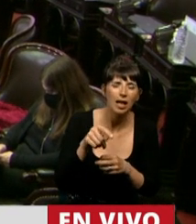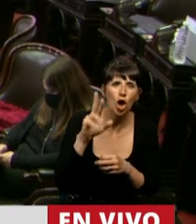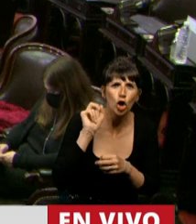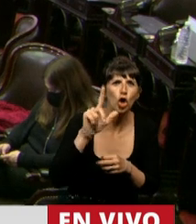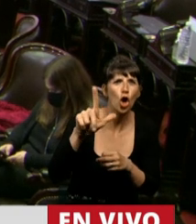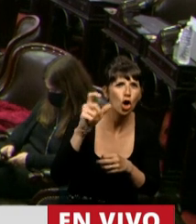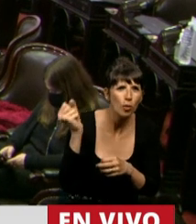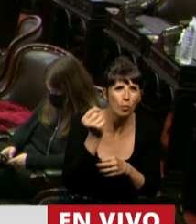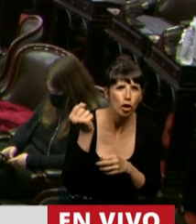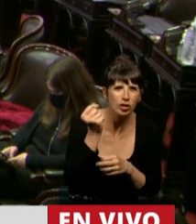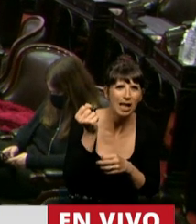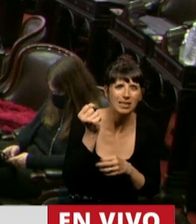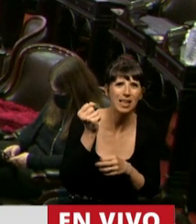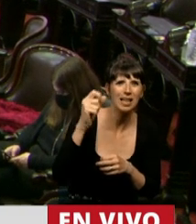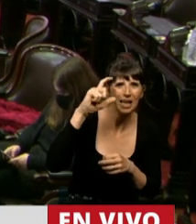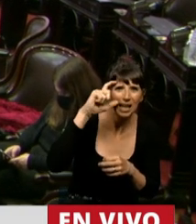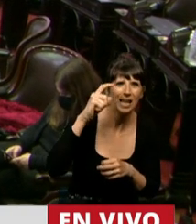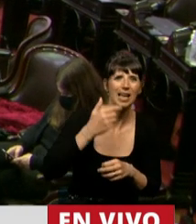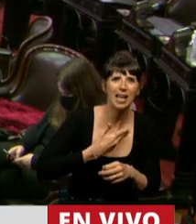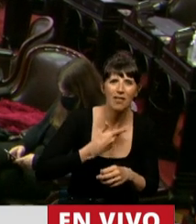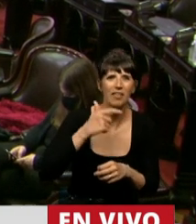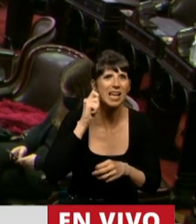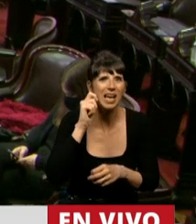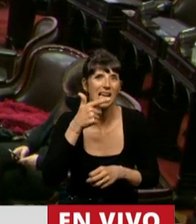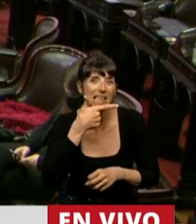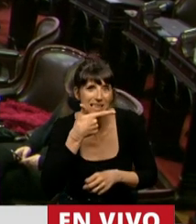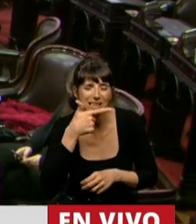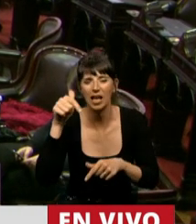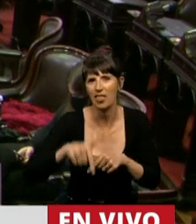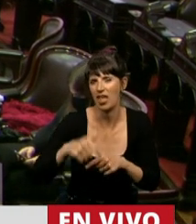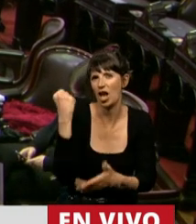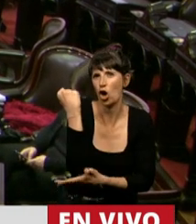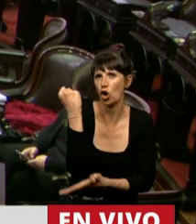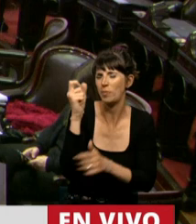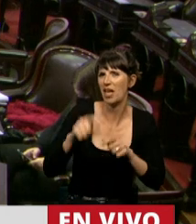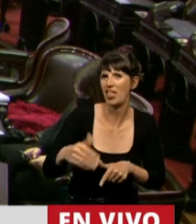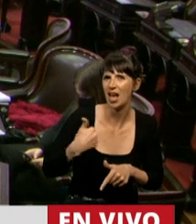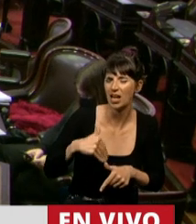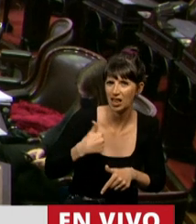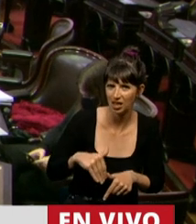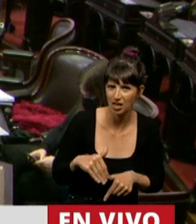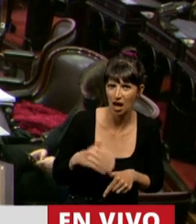tuvo el fgs en el desarrollo de la economía Argentina ese rol que nunca